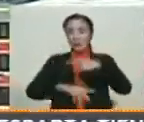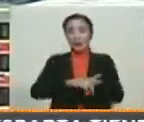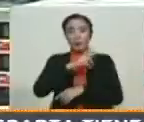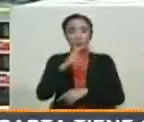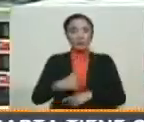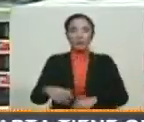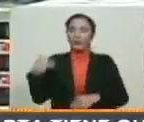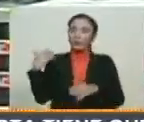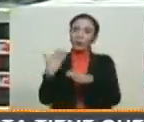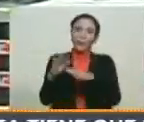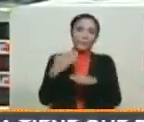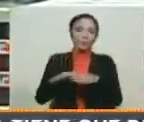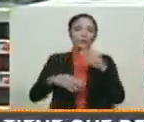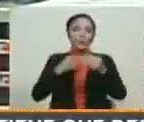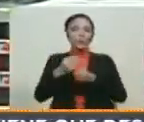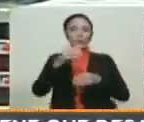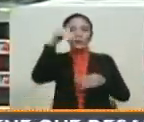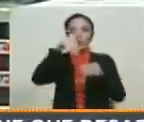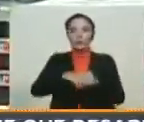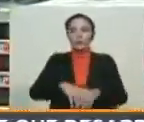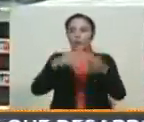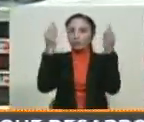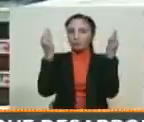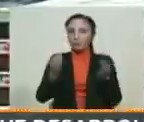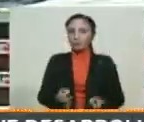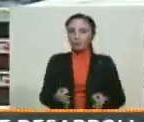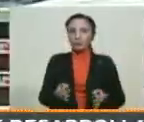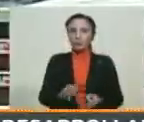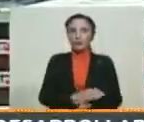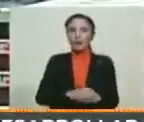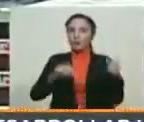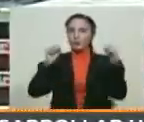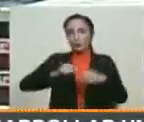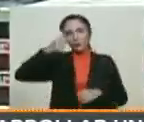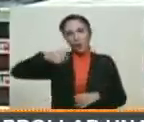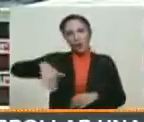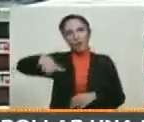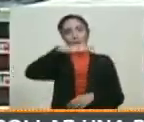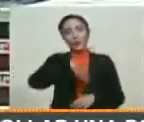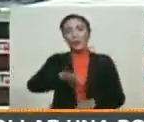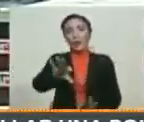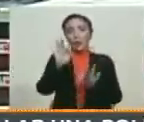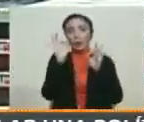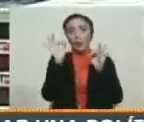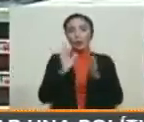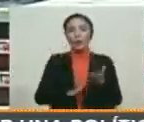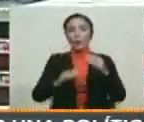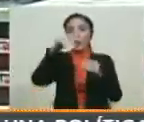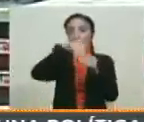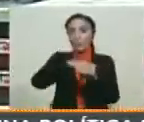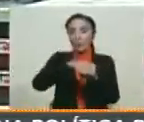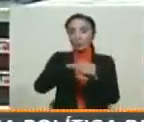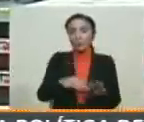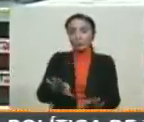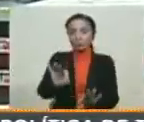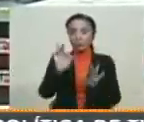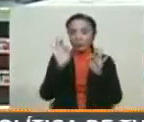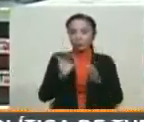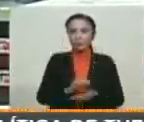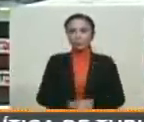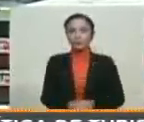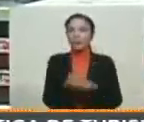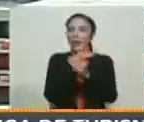habrá elecciones presidenciales y el cual no de civilidad con su muerte de manera soberana